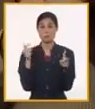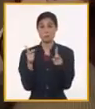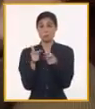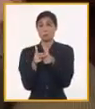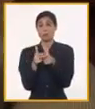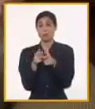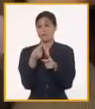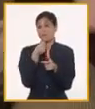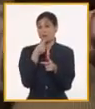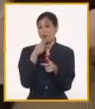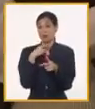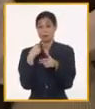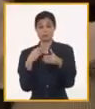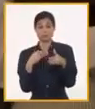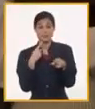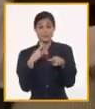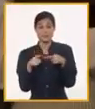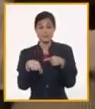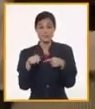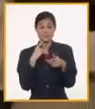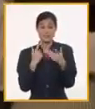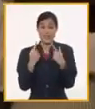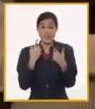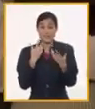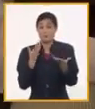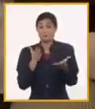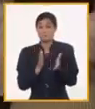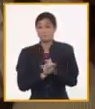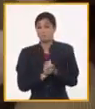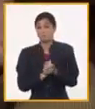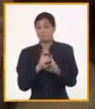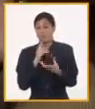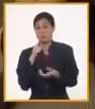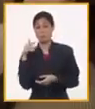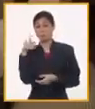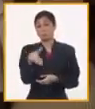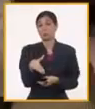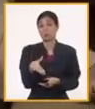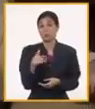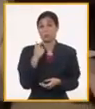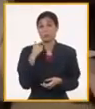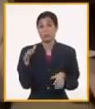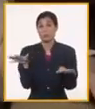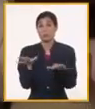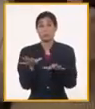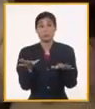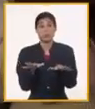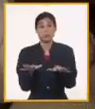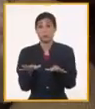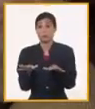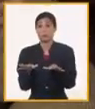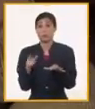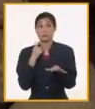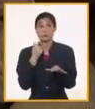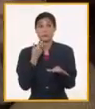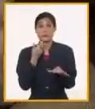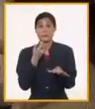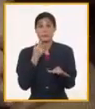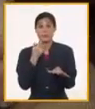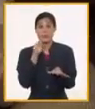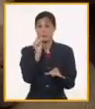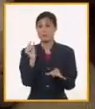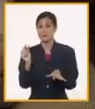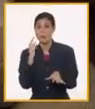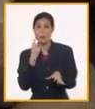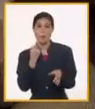Me rodean, vienen a verme y no hago nada ahí, me siento casi que prisionero. Yo quisiera ir y recorrer